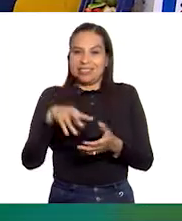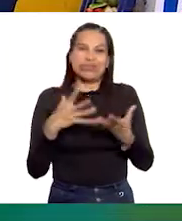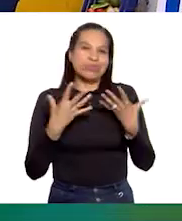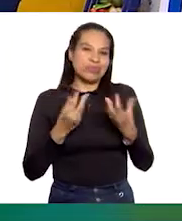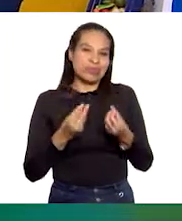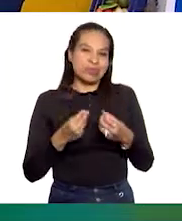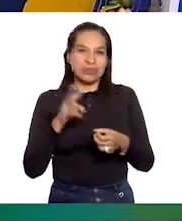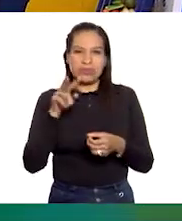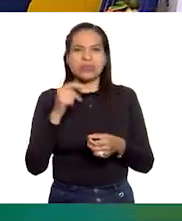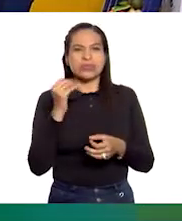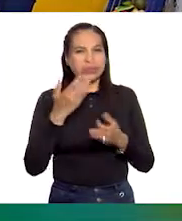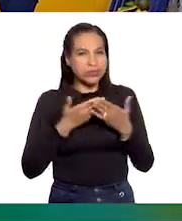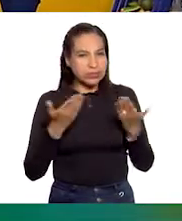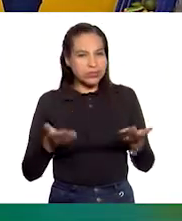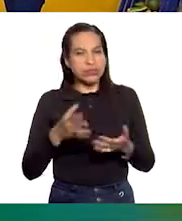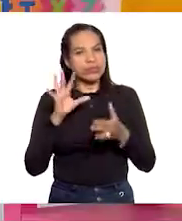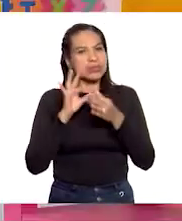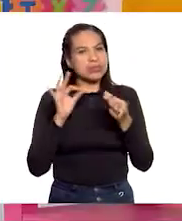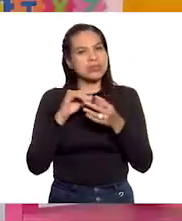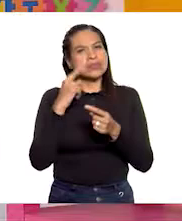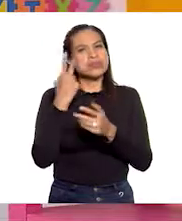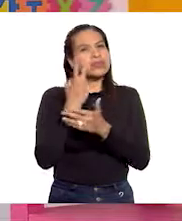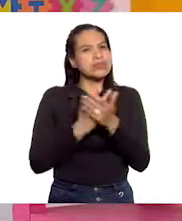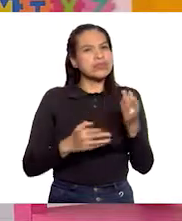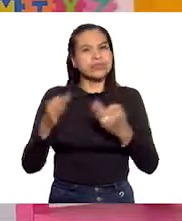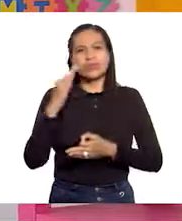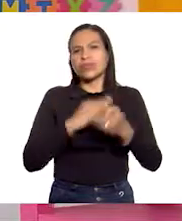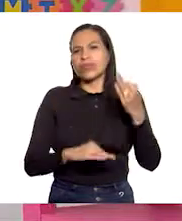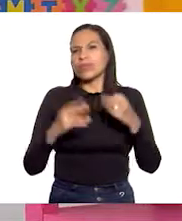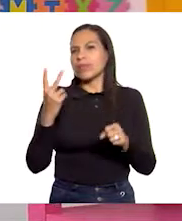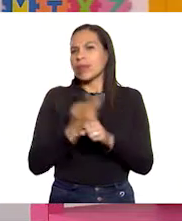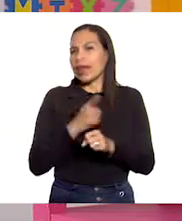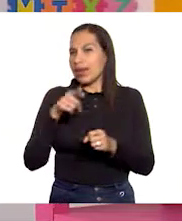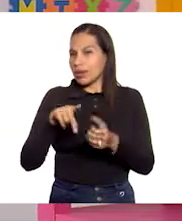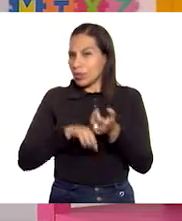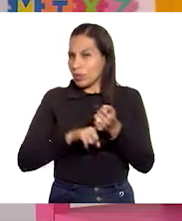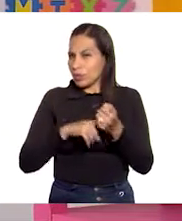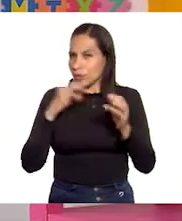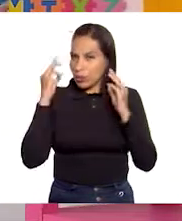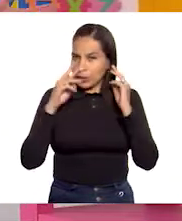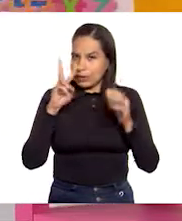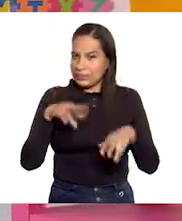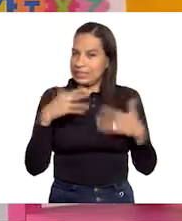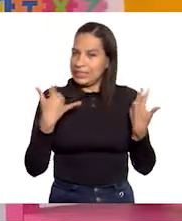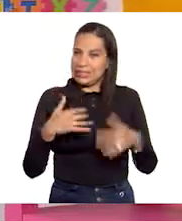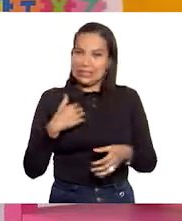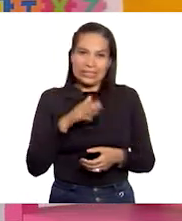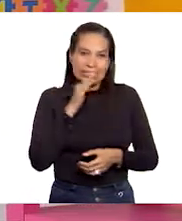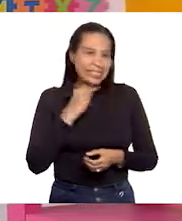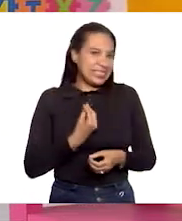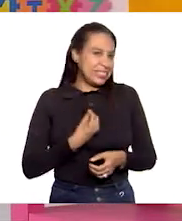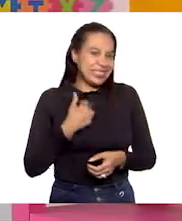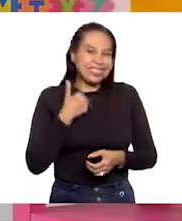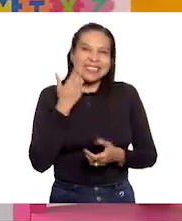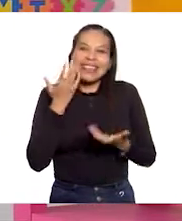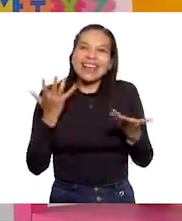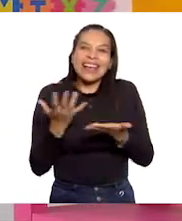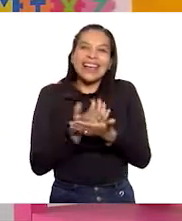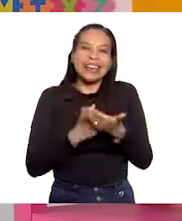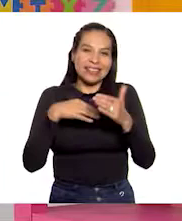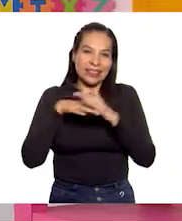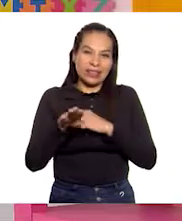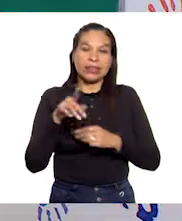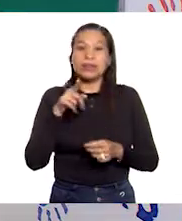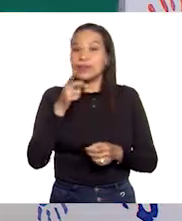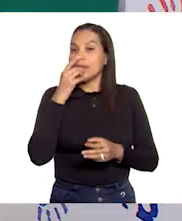muchísimas. Y sobre todo, ahora que nos contó los programas y todo lo que sucede en este museo, pues la verdad es que ya no me puedo aguantar las ganas. Como